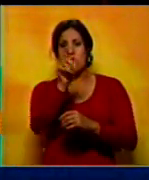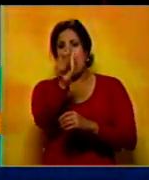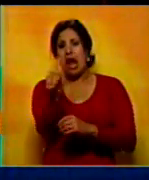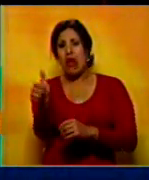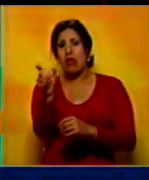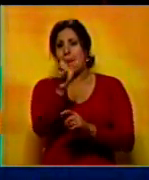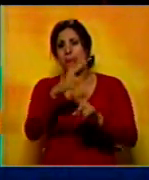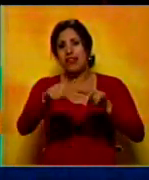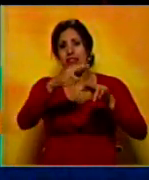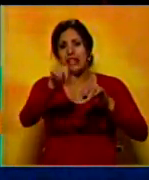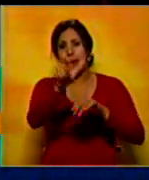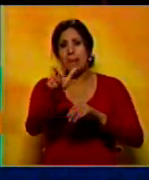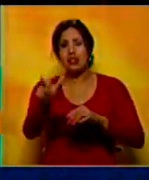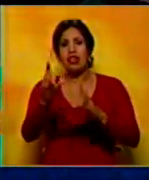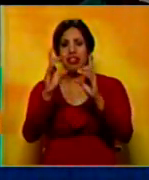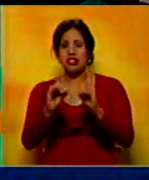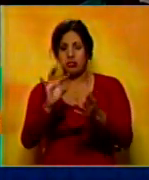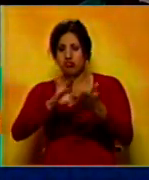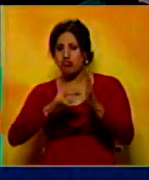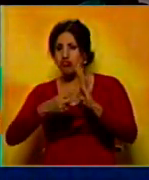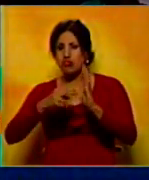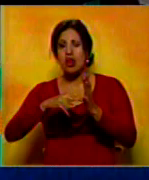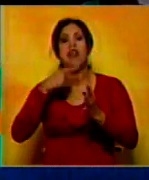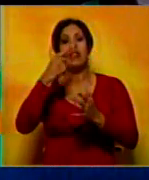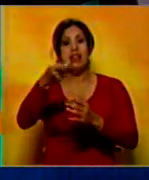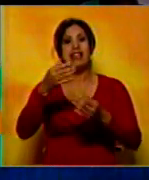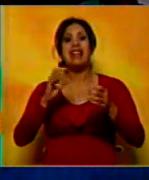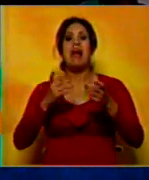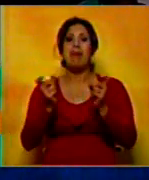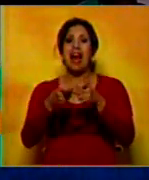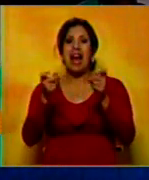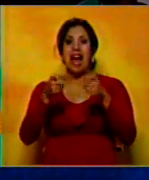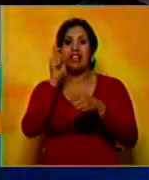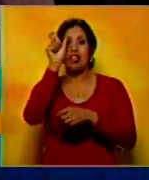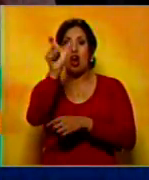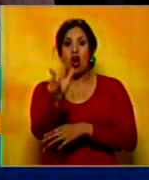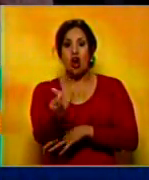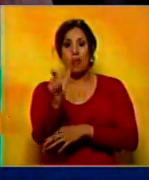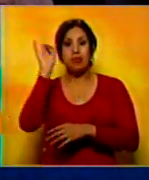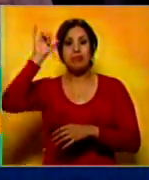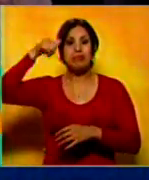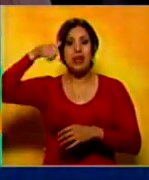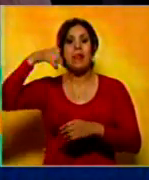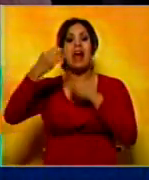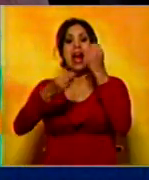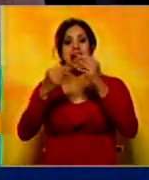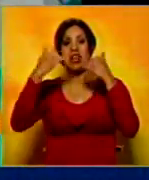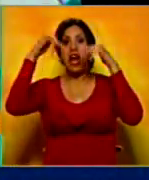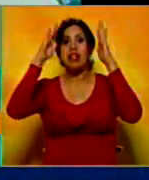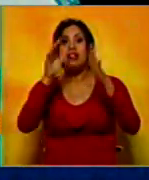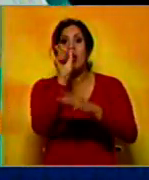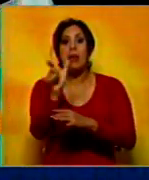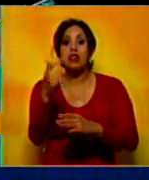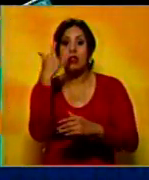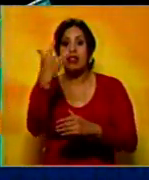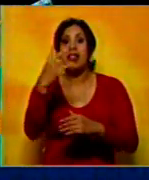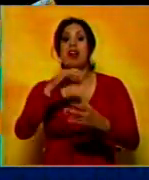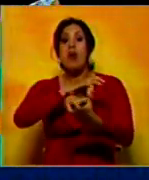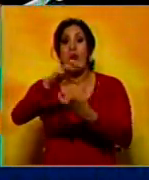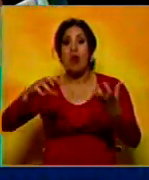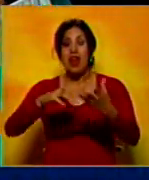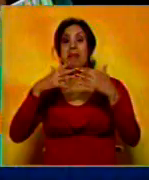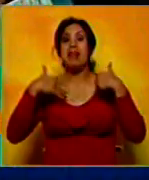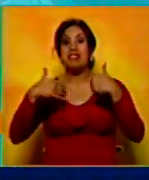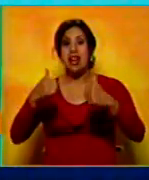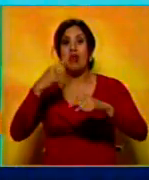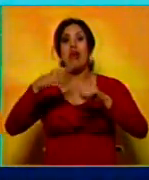son factores que influyen para tomar decisiones. La ponencia de cáncer de pene capturó la atención de los asistentes, denominado un problema de salud